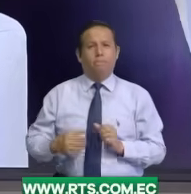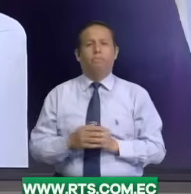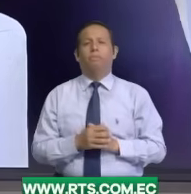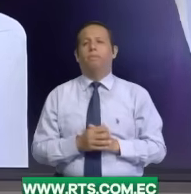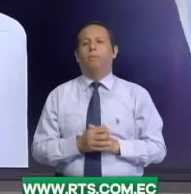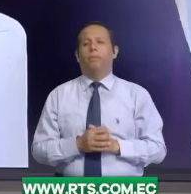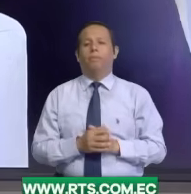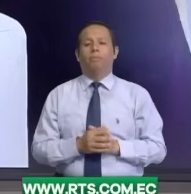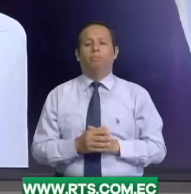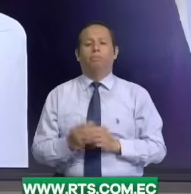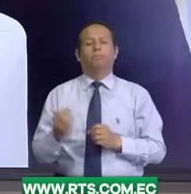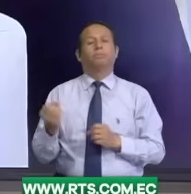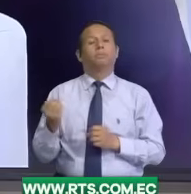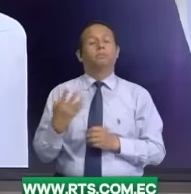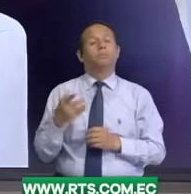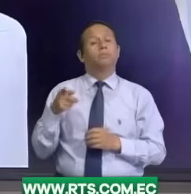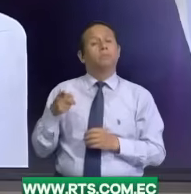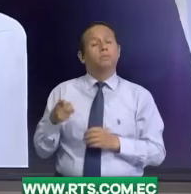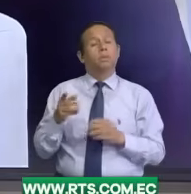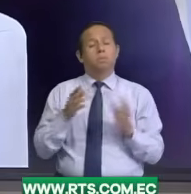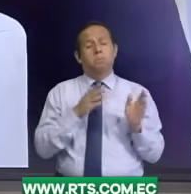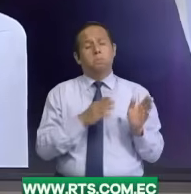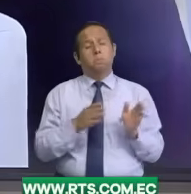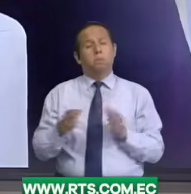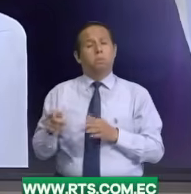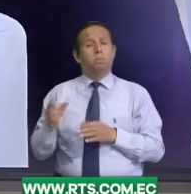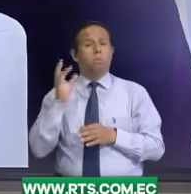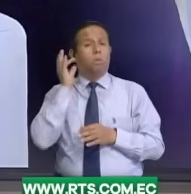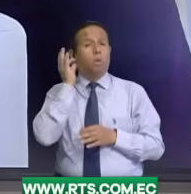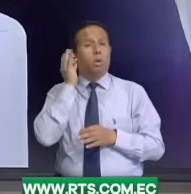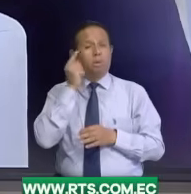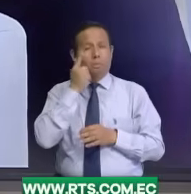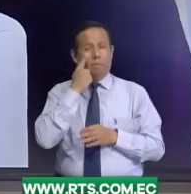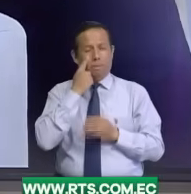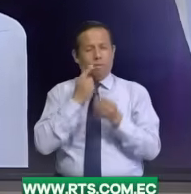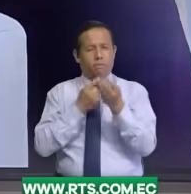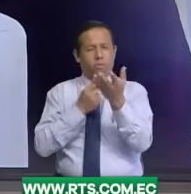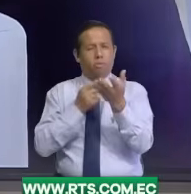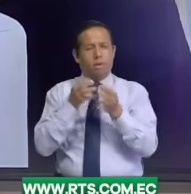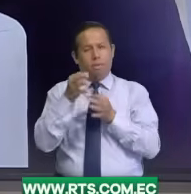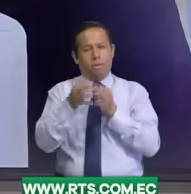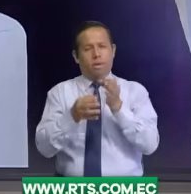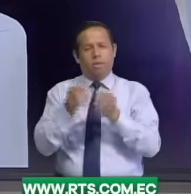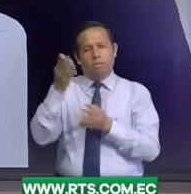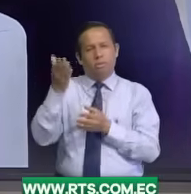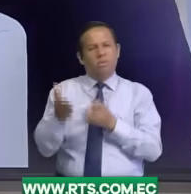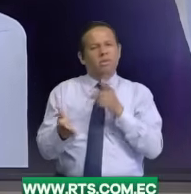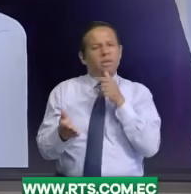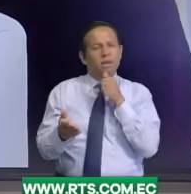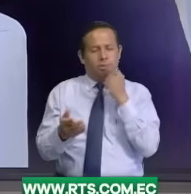de acuerdo a la información, de la Secretaría de Planificación. Aquí tendremos un reporte completo. Veamos.